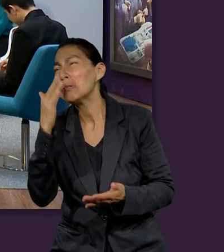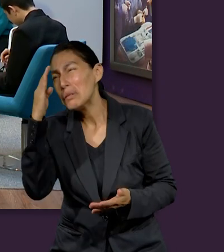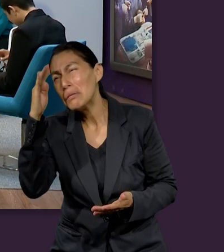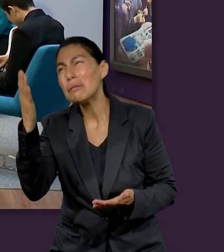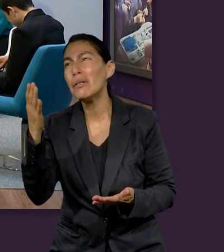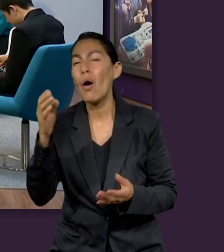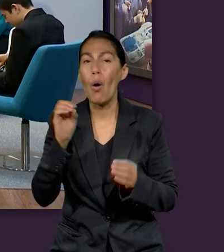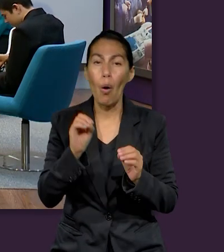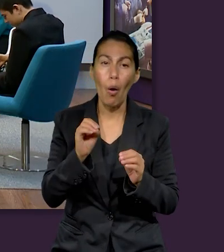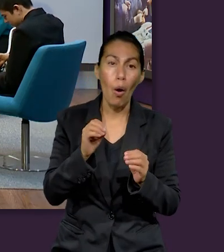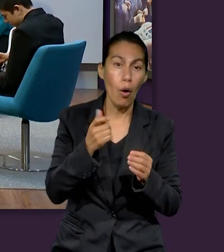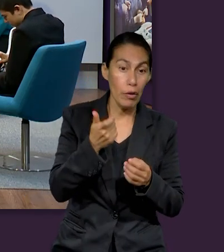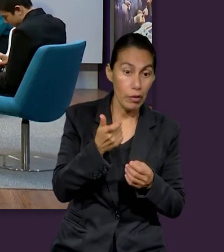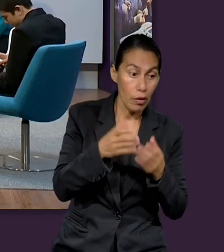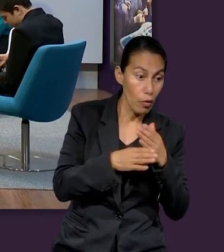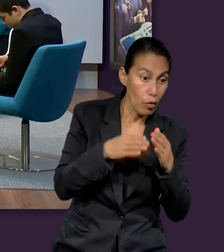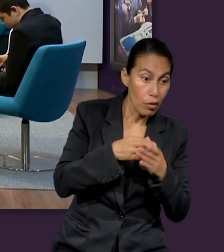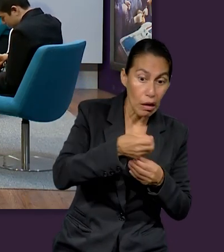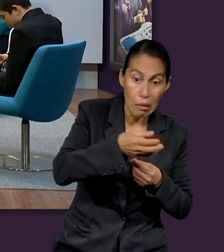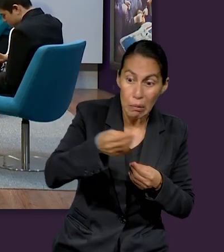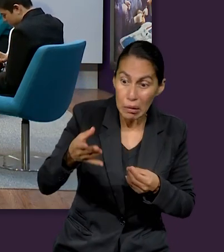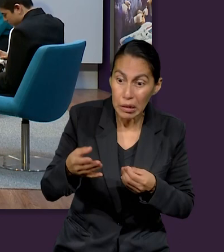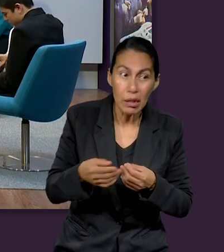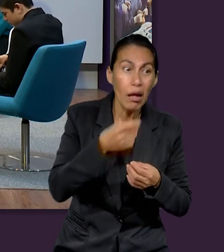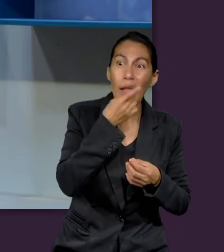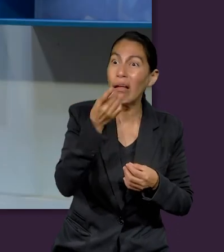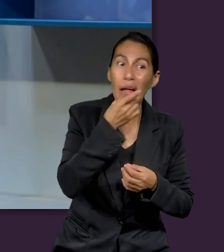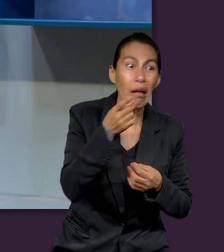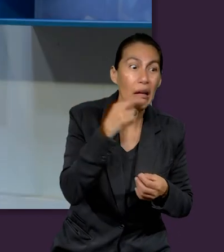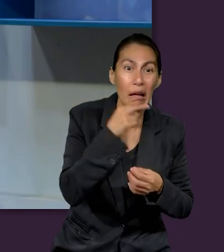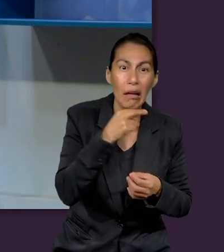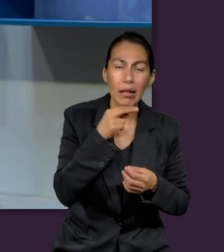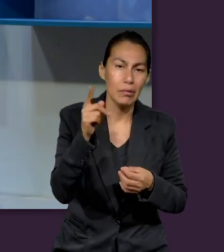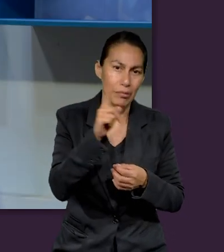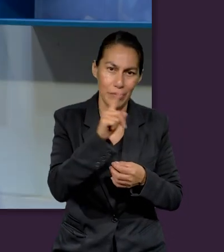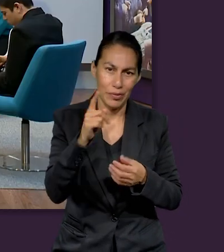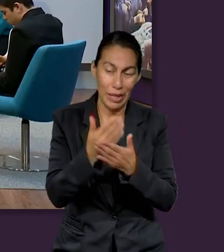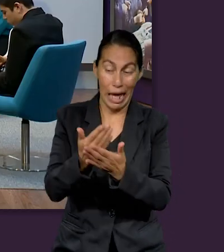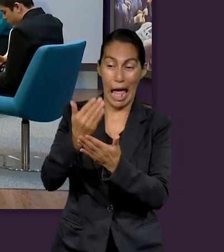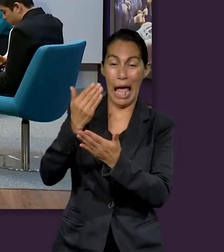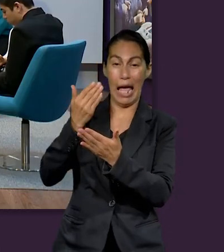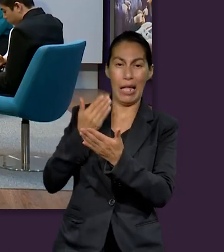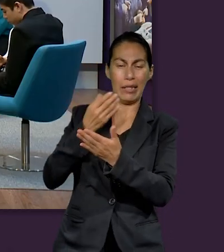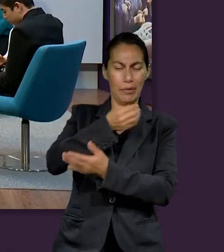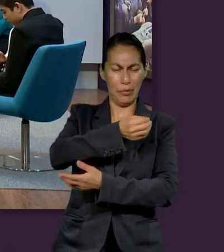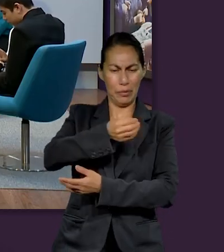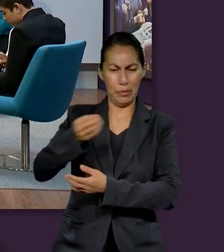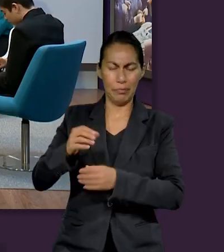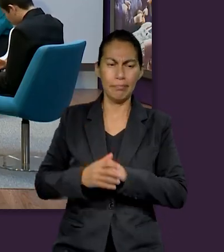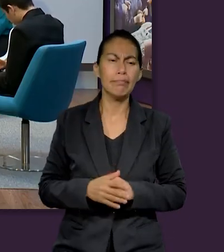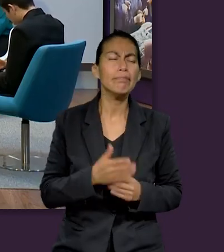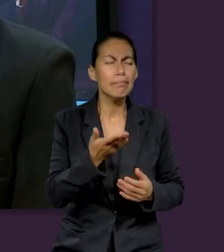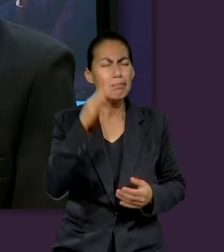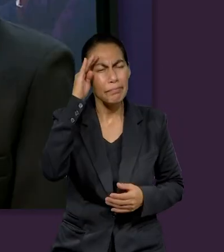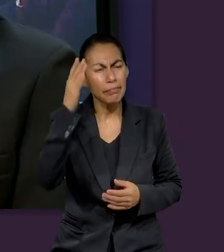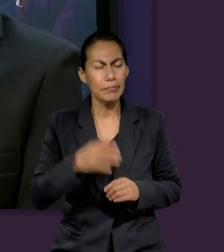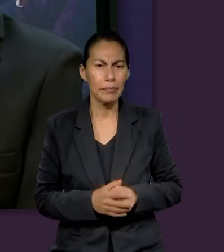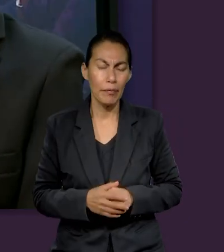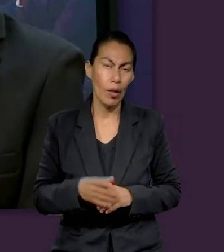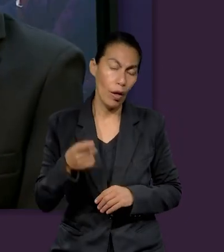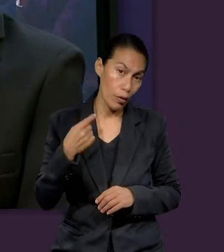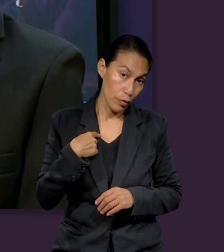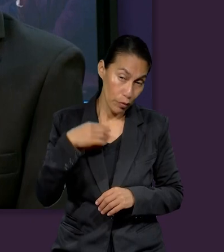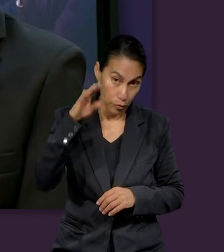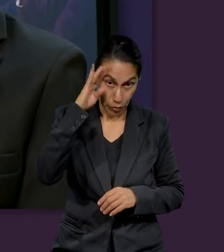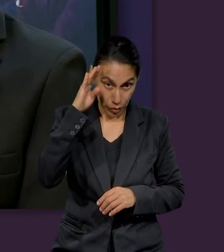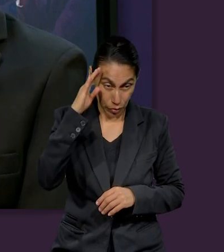repartir nuestros bienes Qué opinan qué aprendieron de ese día un punto importante yo creo Es que